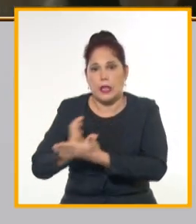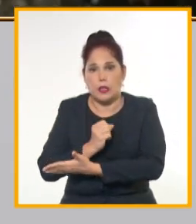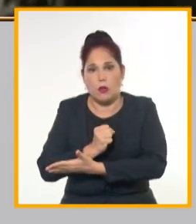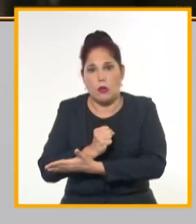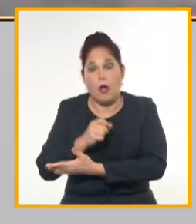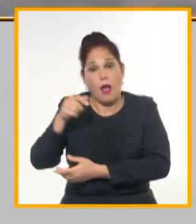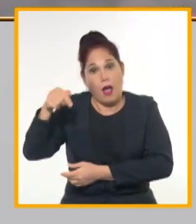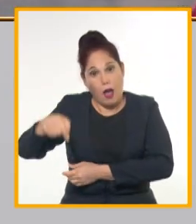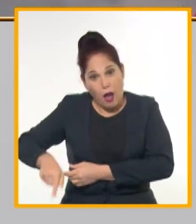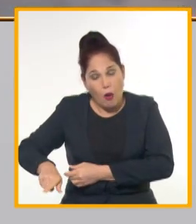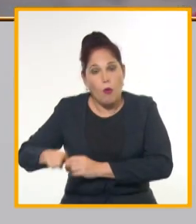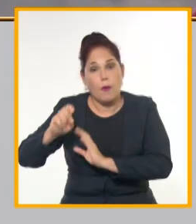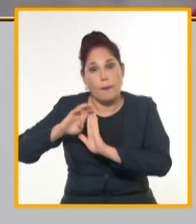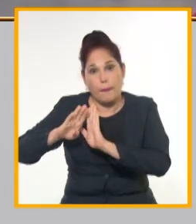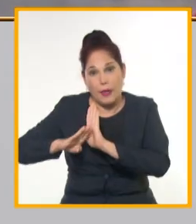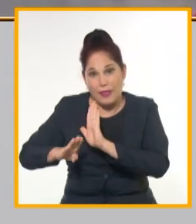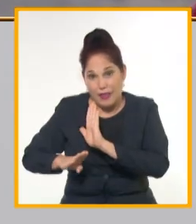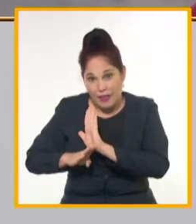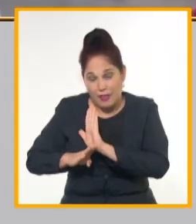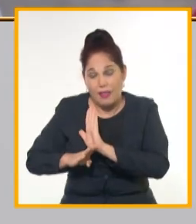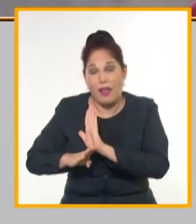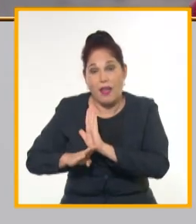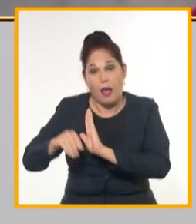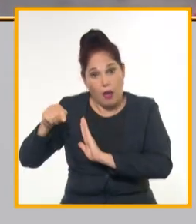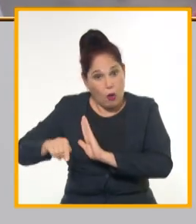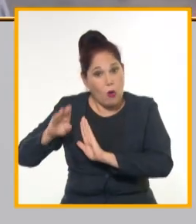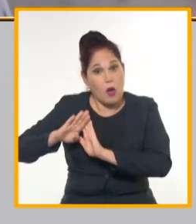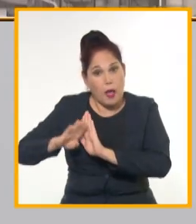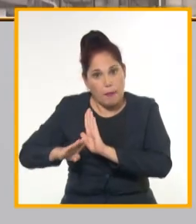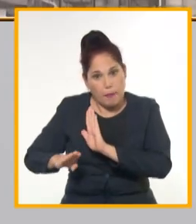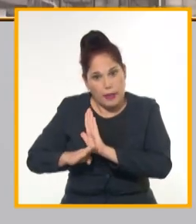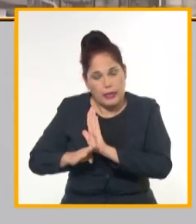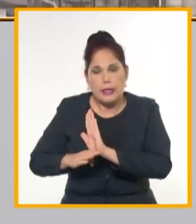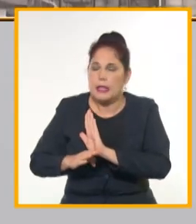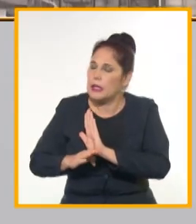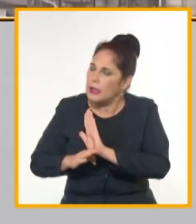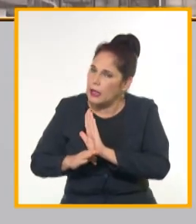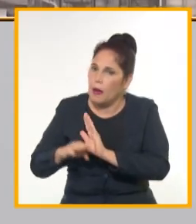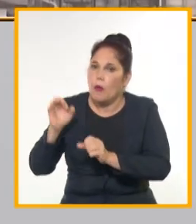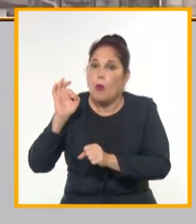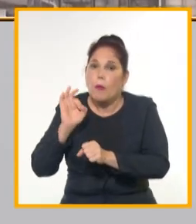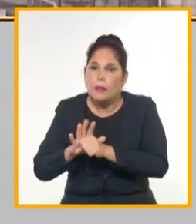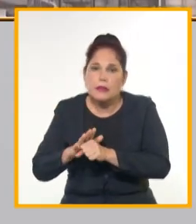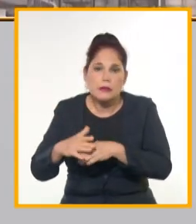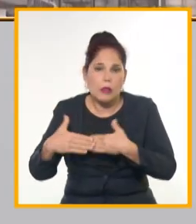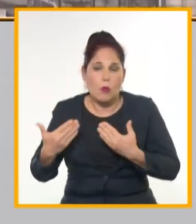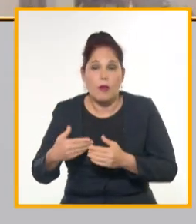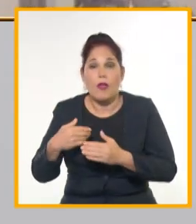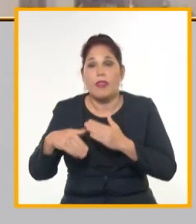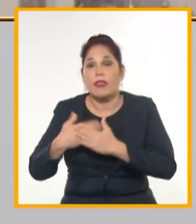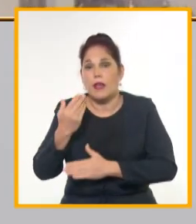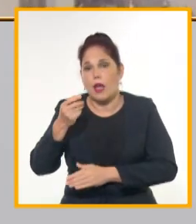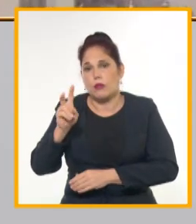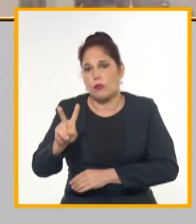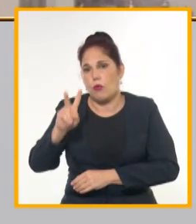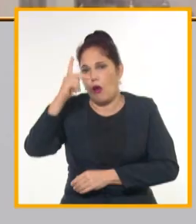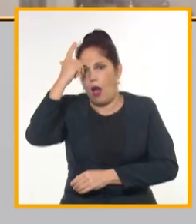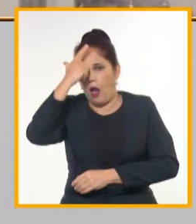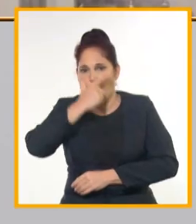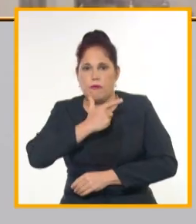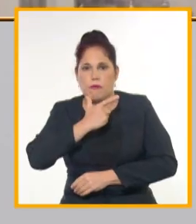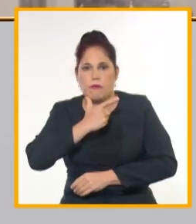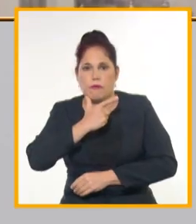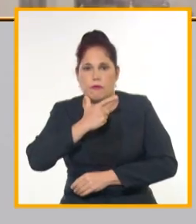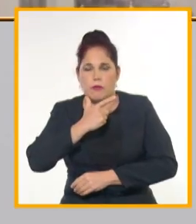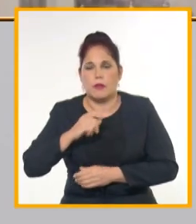ahora esta medida que se dijo primero que entraría en vigor a partir del 2 de abril. A Chevron se le dio un